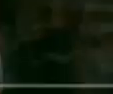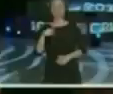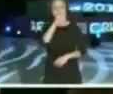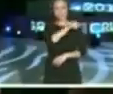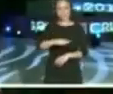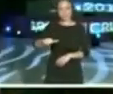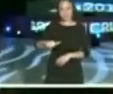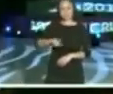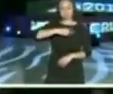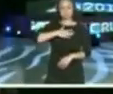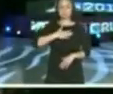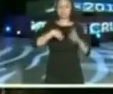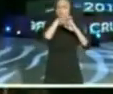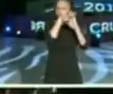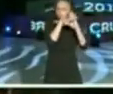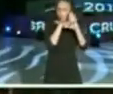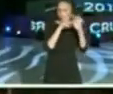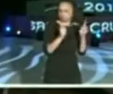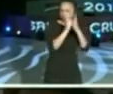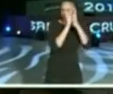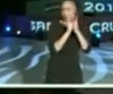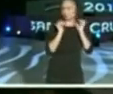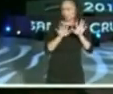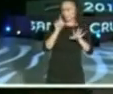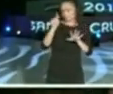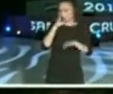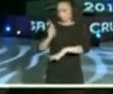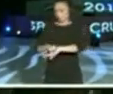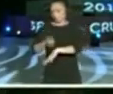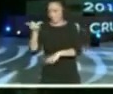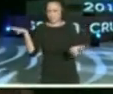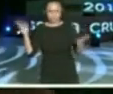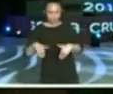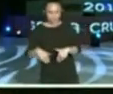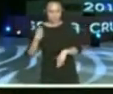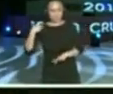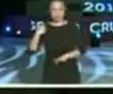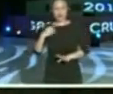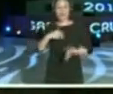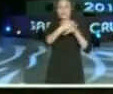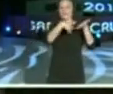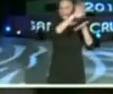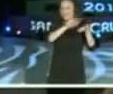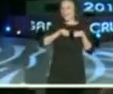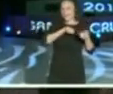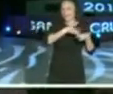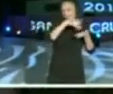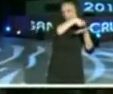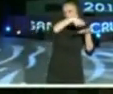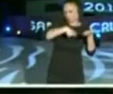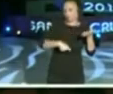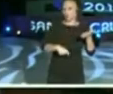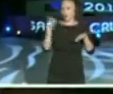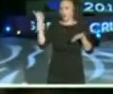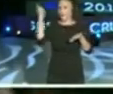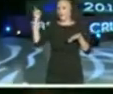nuestro pequeño programa durará unos 10 minutos, no hay para más. Nuestra redactora jefe nos ha enviado a cubrir